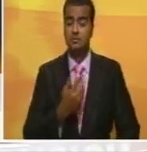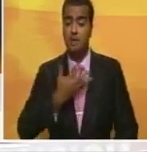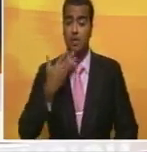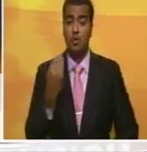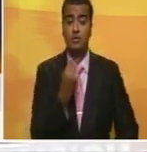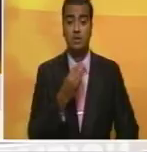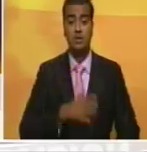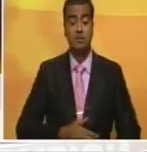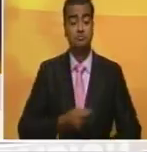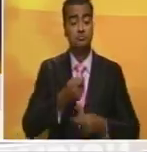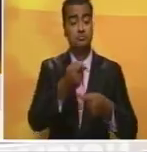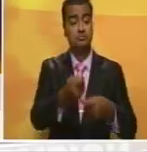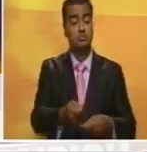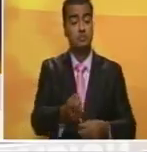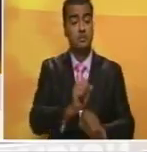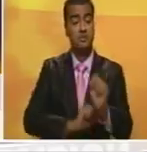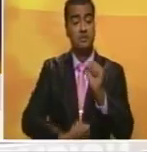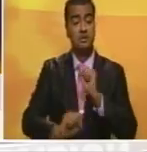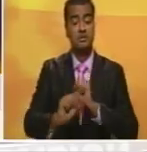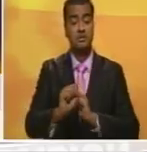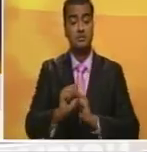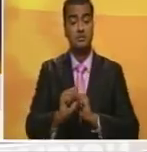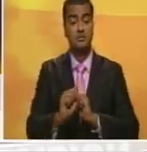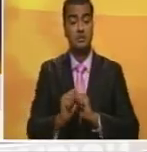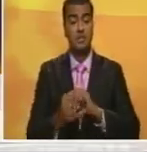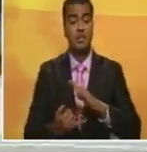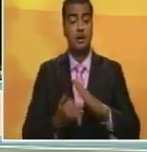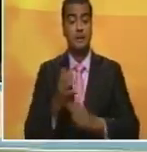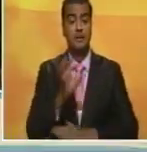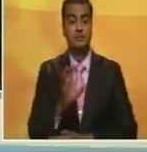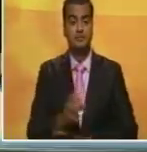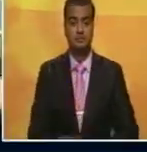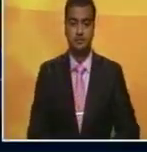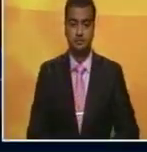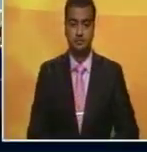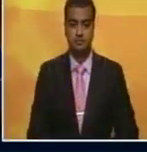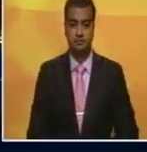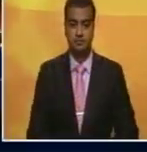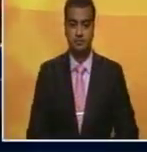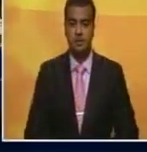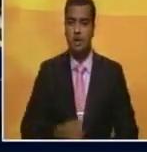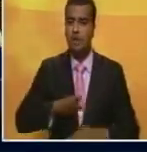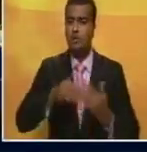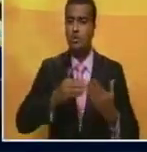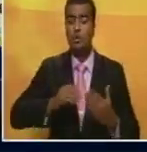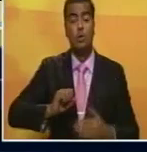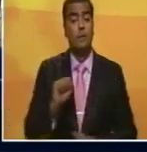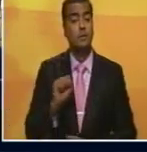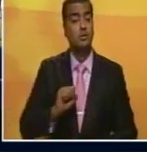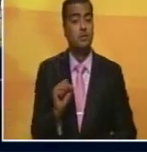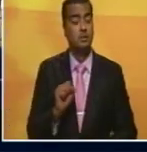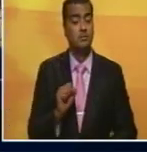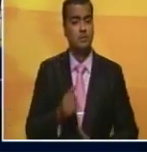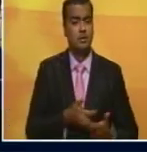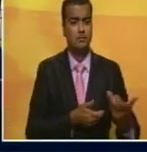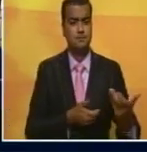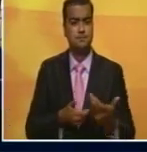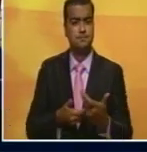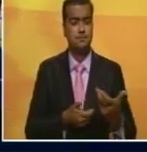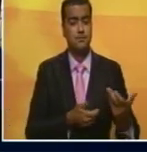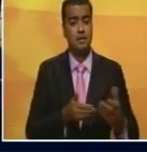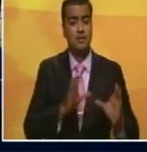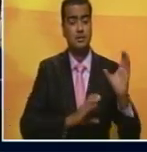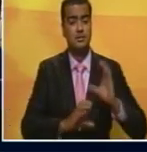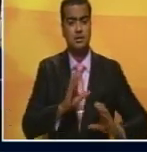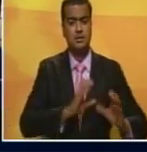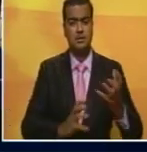se han puesto a la orden de la defensa integral del país. Los futuros funcionarios del Servicio Policial, Investigativo, Bomberil, en Ciencias de